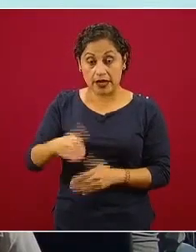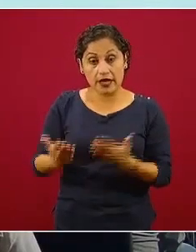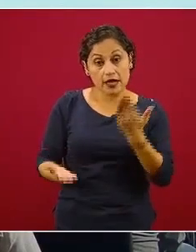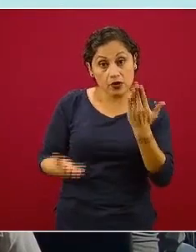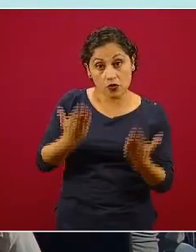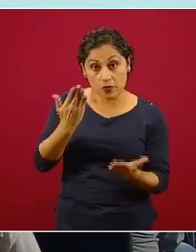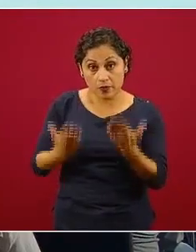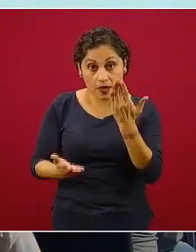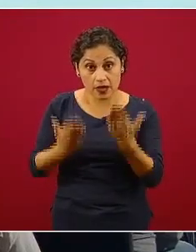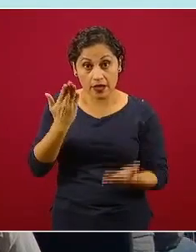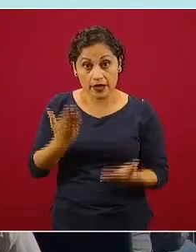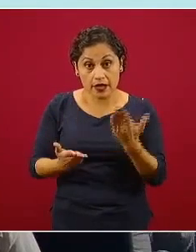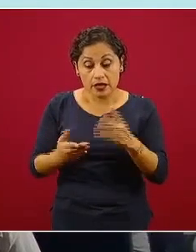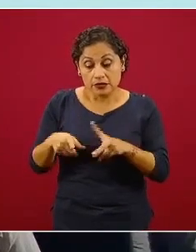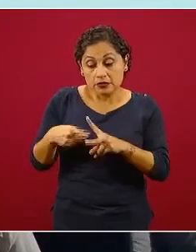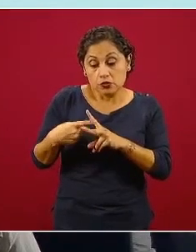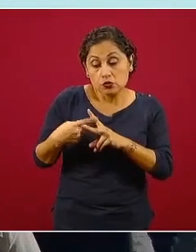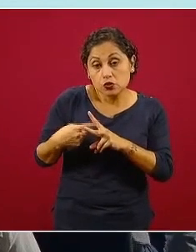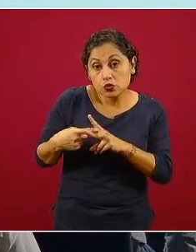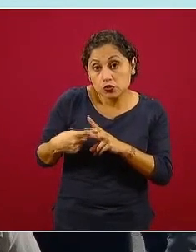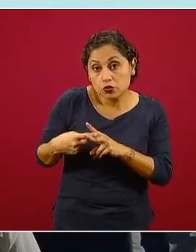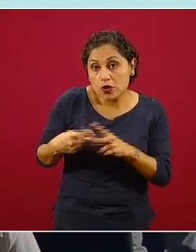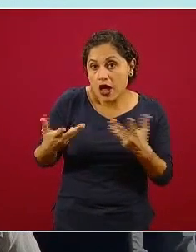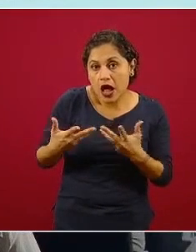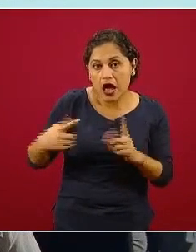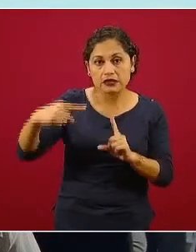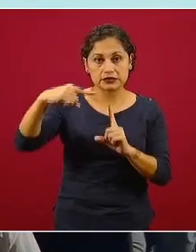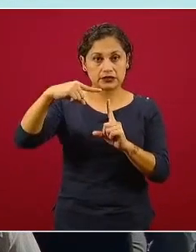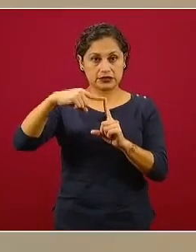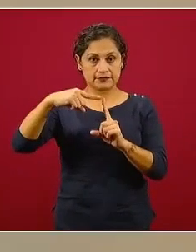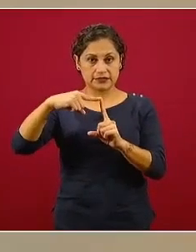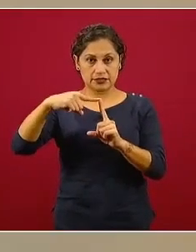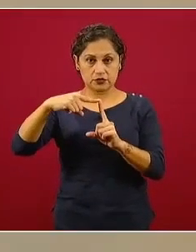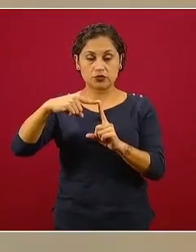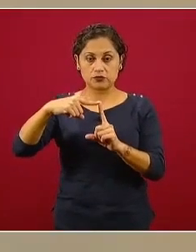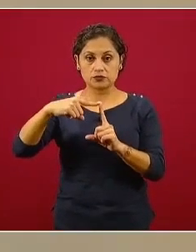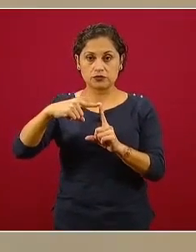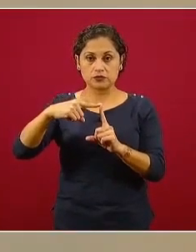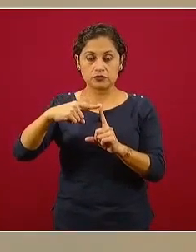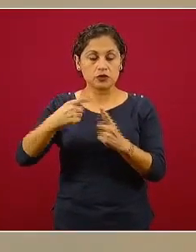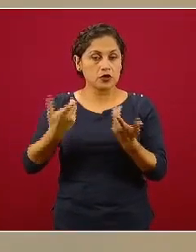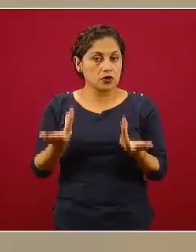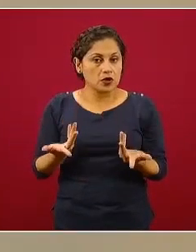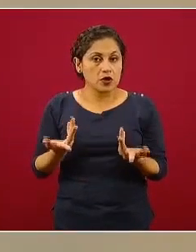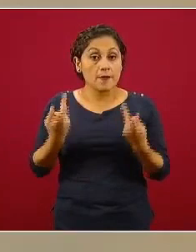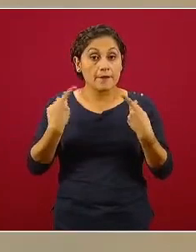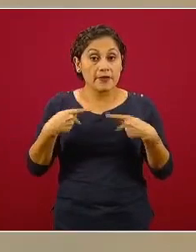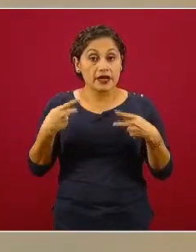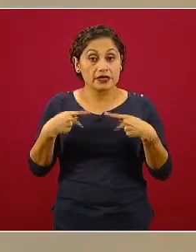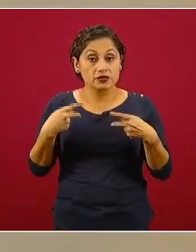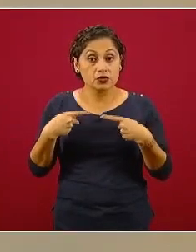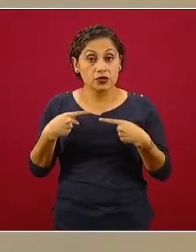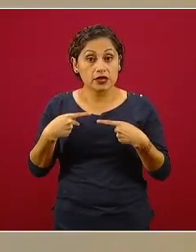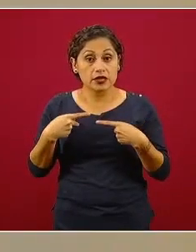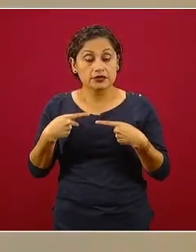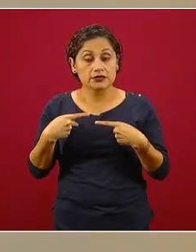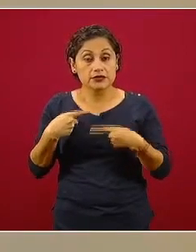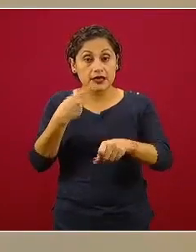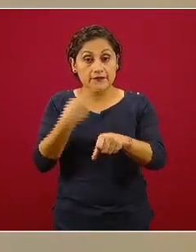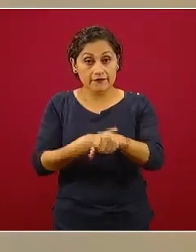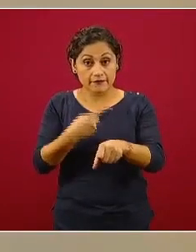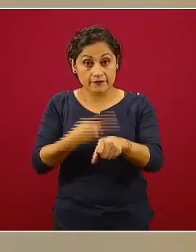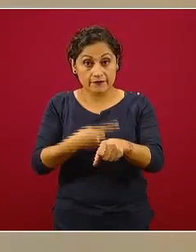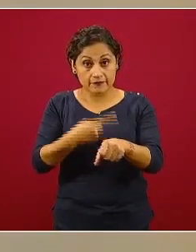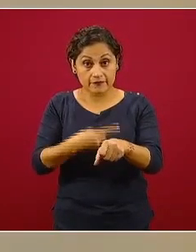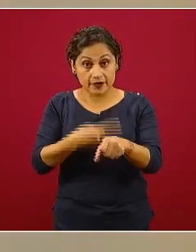por lo tanto matemáticamente es una división, respecto a las personas que tenían la enfermedad